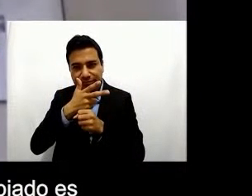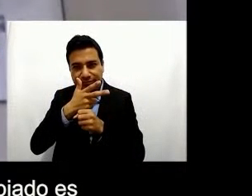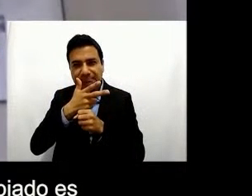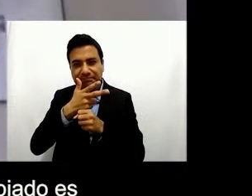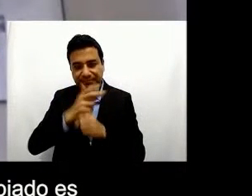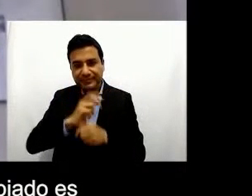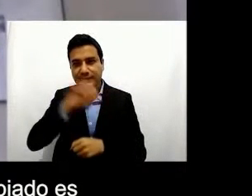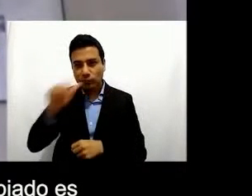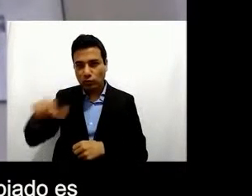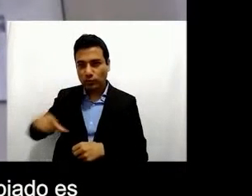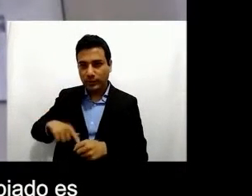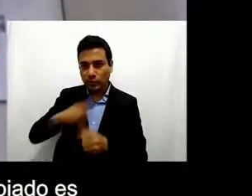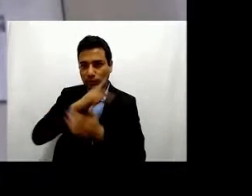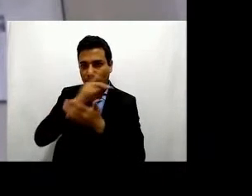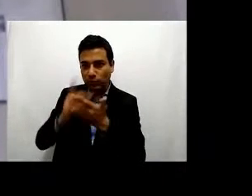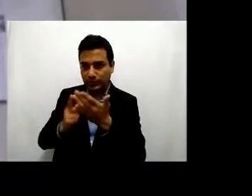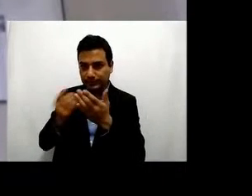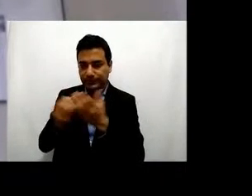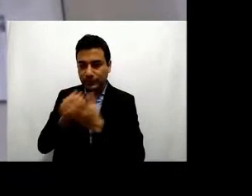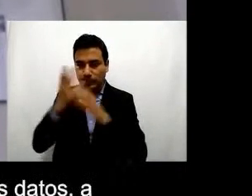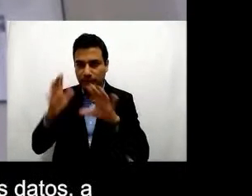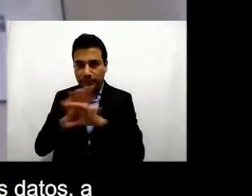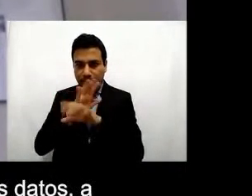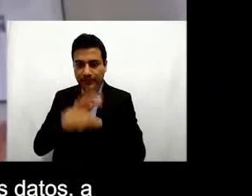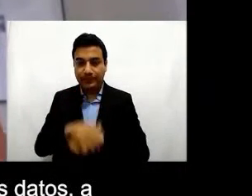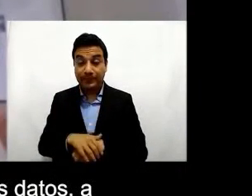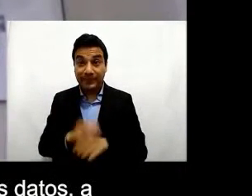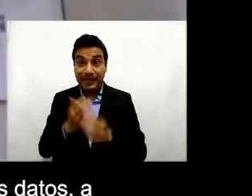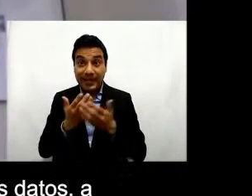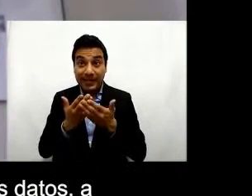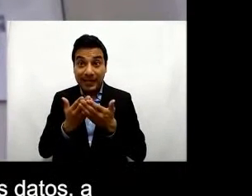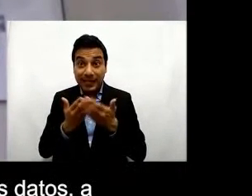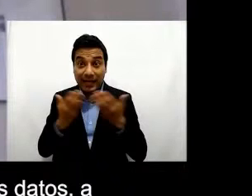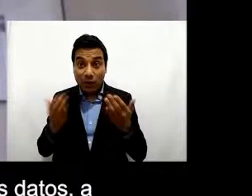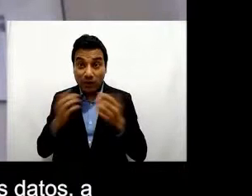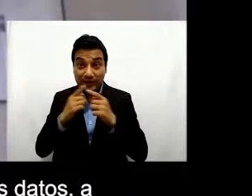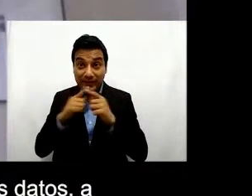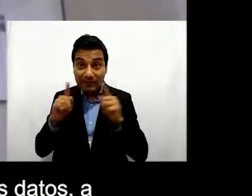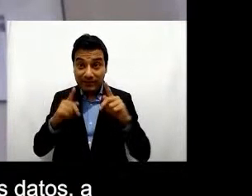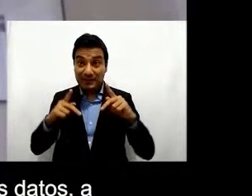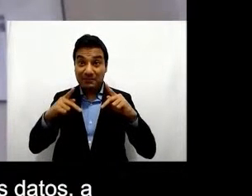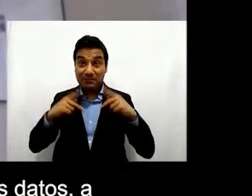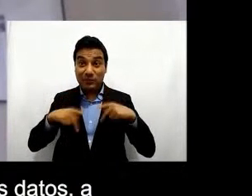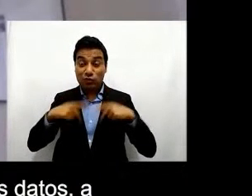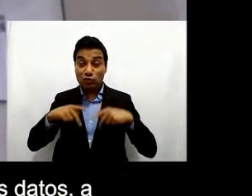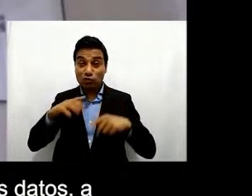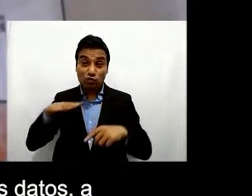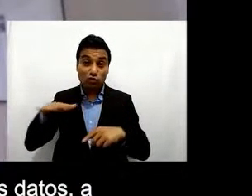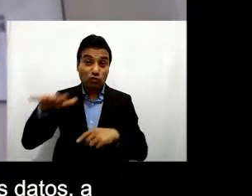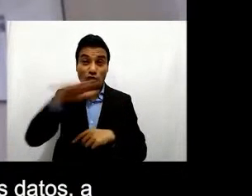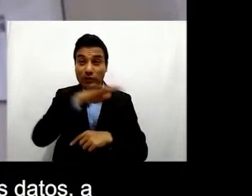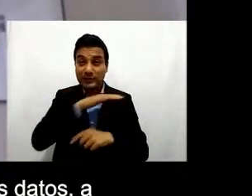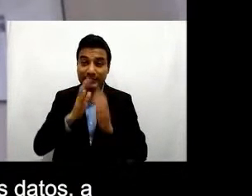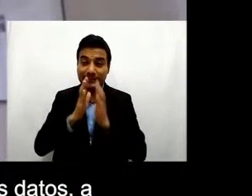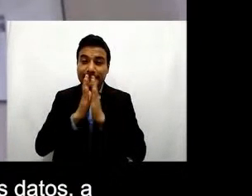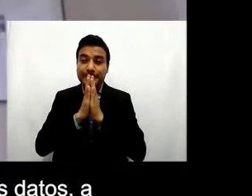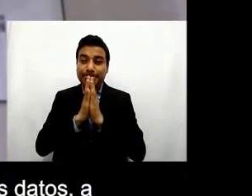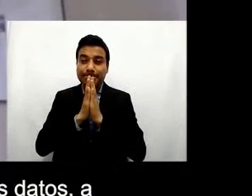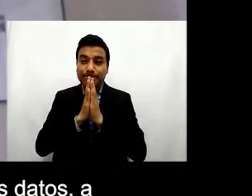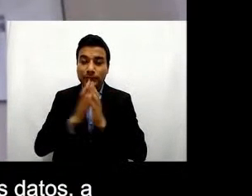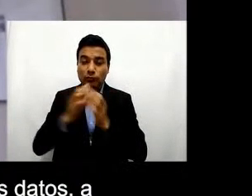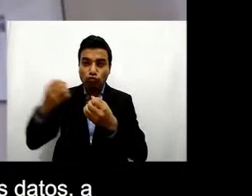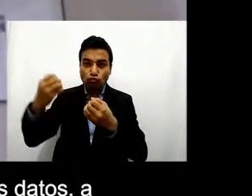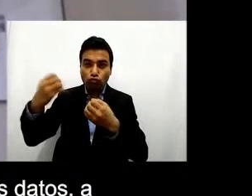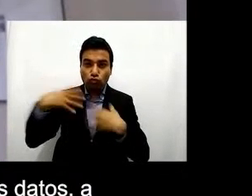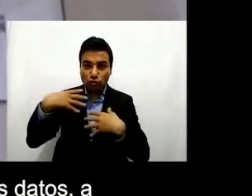que ha cambiado es que ahora le estamos pidiendo a los ciudadanos que nos den los datos a través de WhatsApp, que